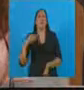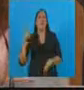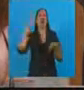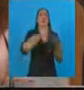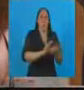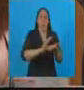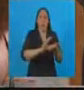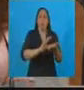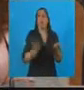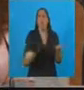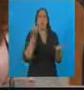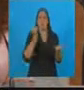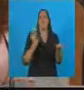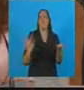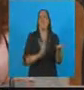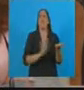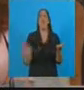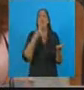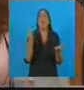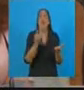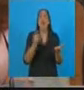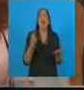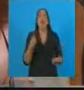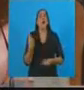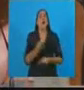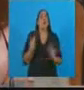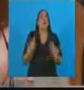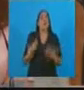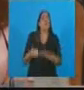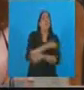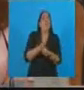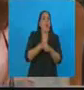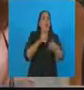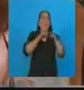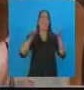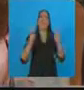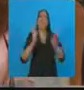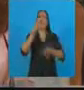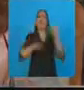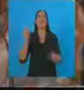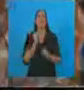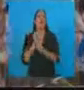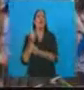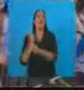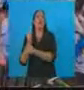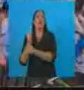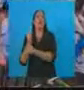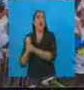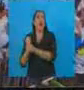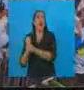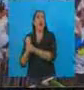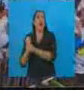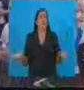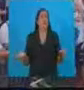inversión, si no hubiera sido imposible mantener este nivel de empleo y este nivel de consumo que